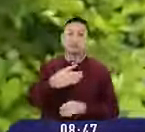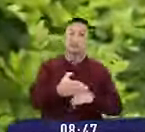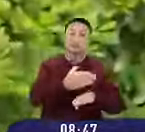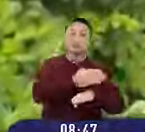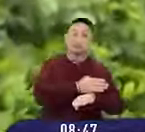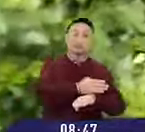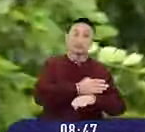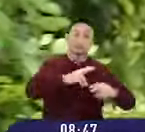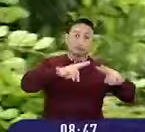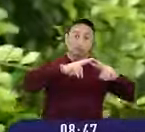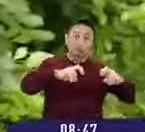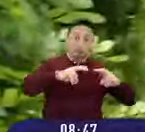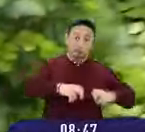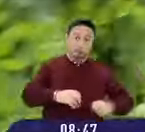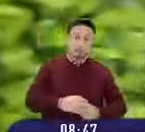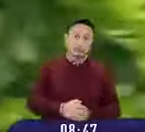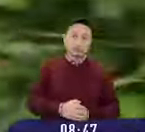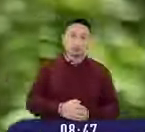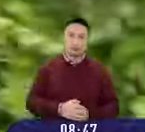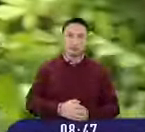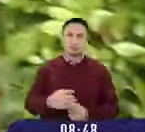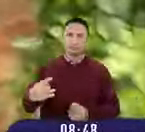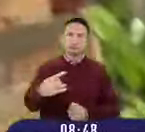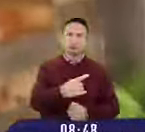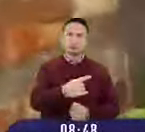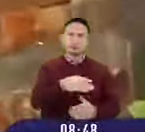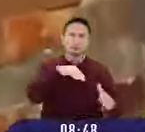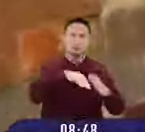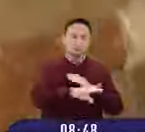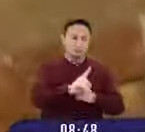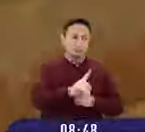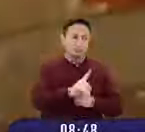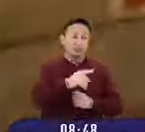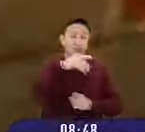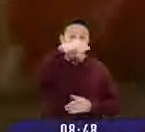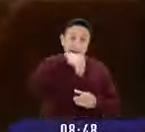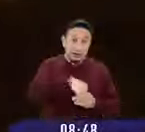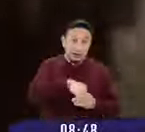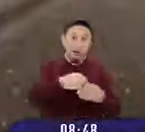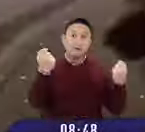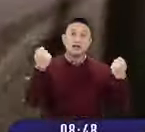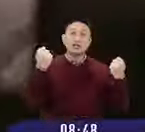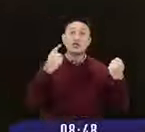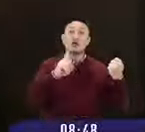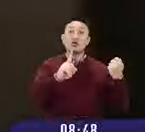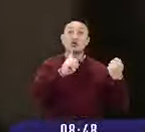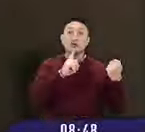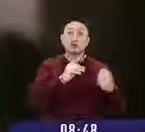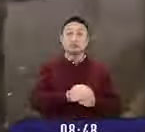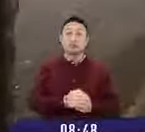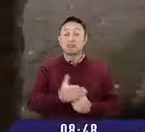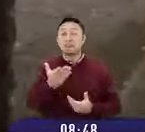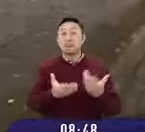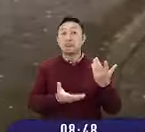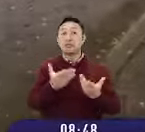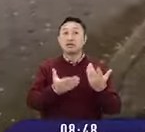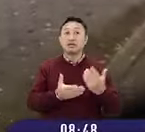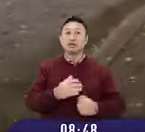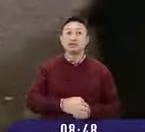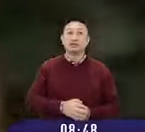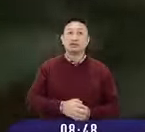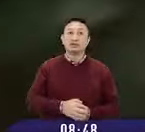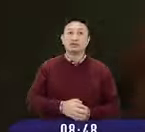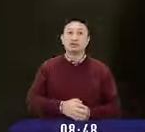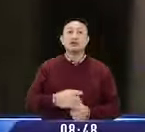desde hace semanas. Se encuentran con la realización de una fiesta de cumpleaños, aparentemente